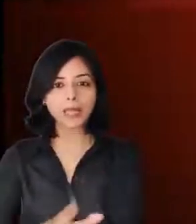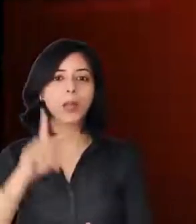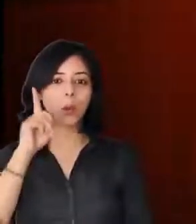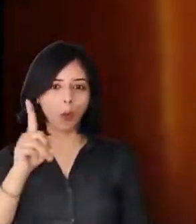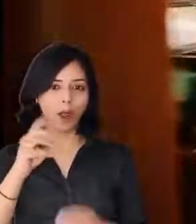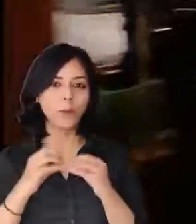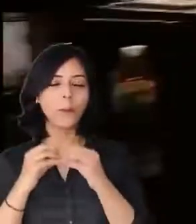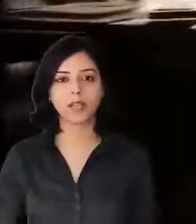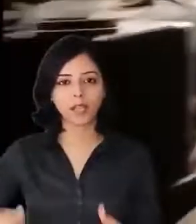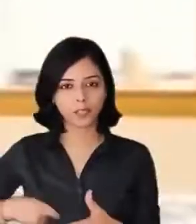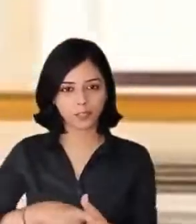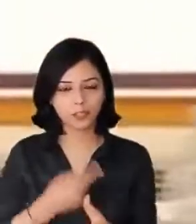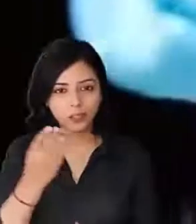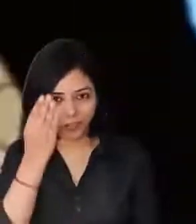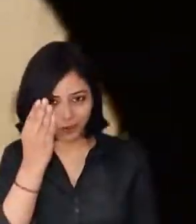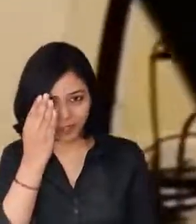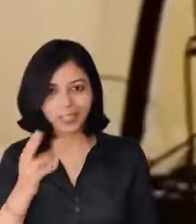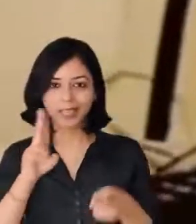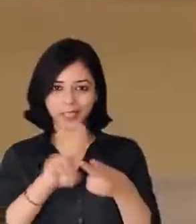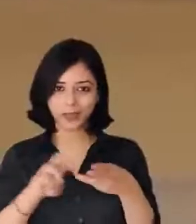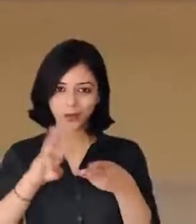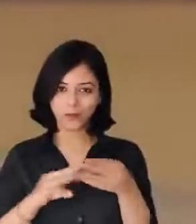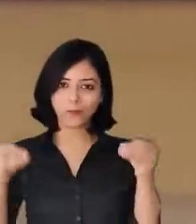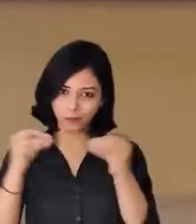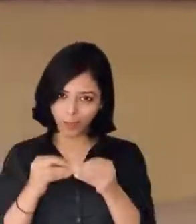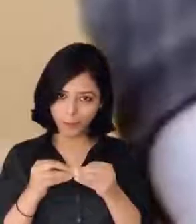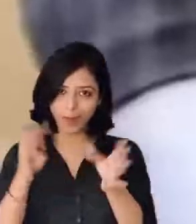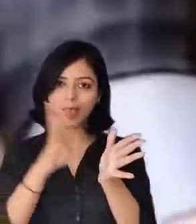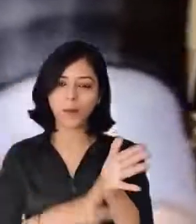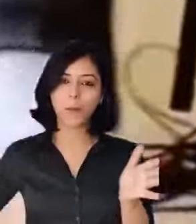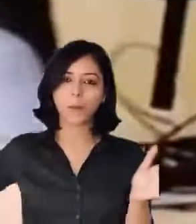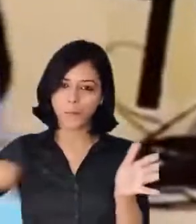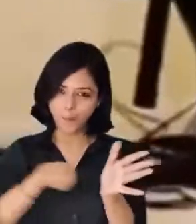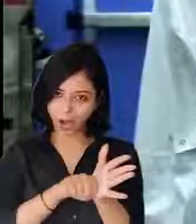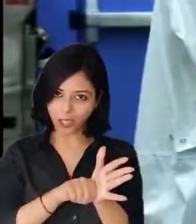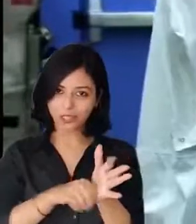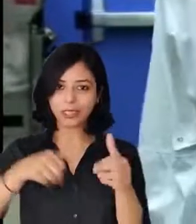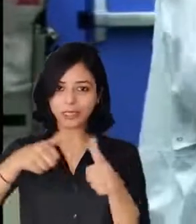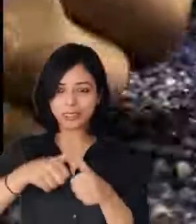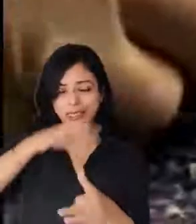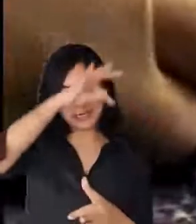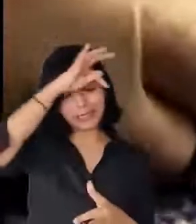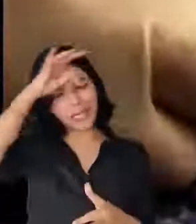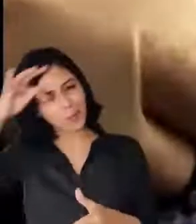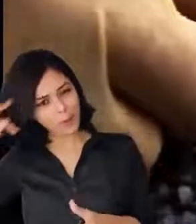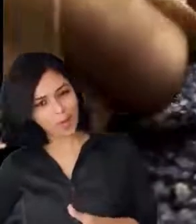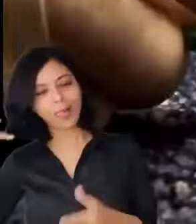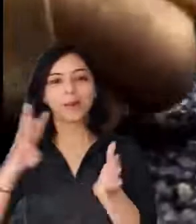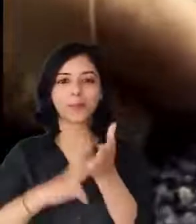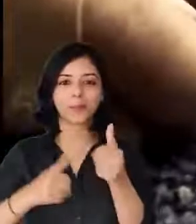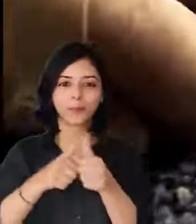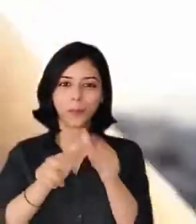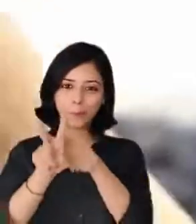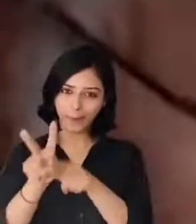Los peritos forenses tomaron muestras de la alfombra de la habitación de Paxton y las enviaron al laboratorio para su análisis.